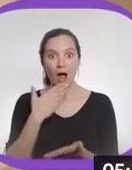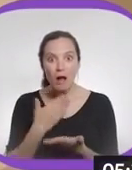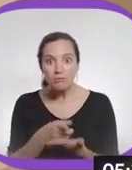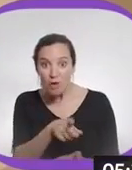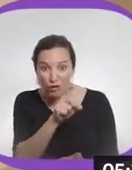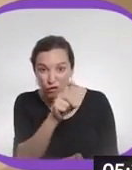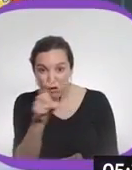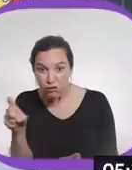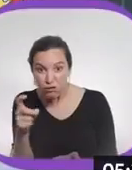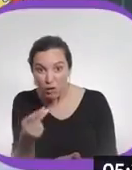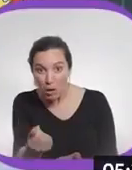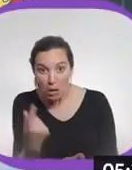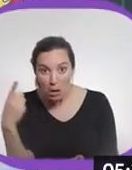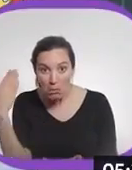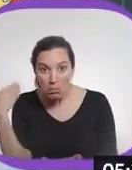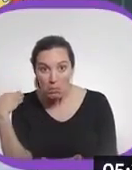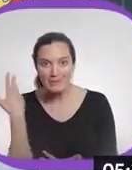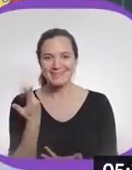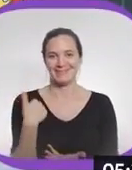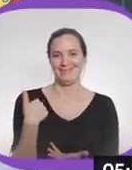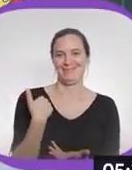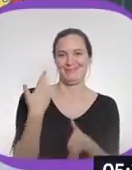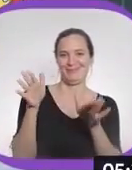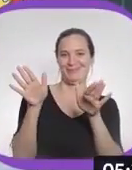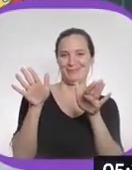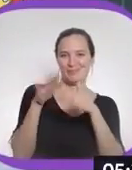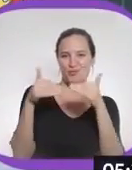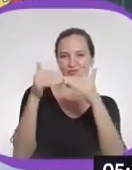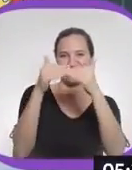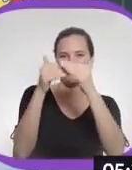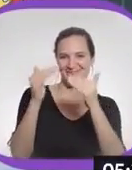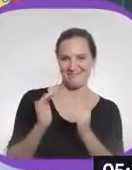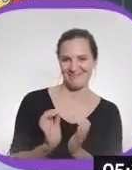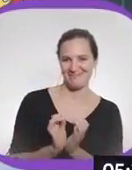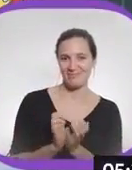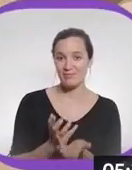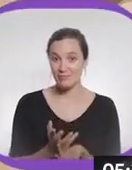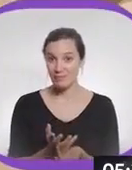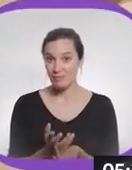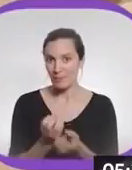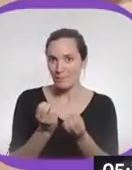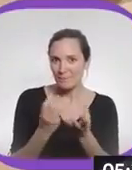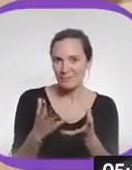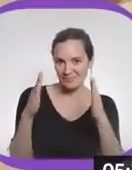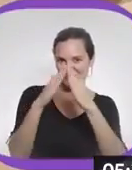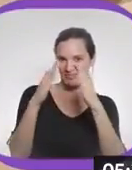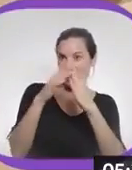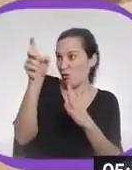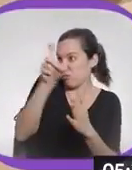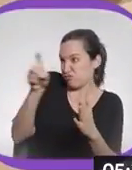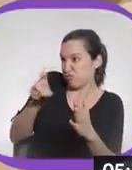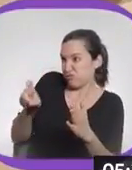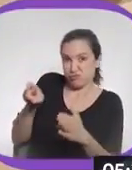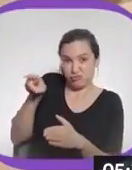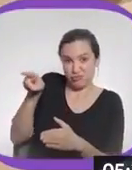¡Wow! ¿Cuándo compraste un fumigador? Lo construí con el montón de madera de nuestro centro de entretenimiento. Lo llamo el fumigador Dinkle, porque arrojaré polvo en la casa de